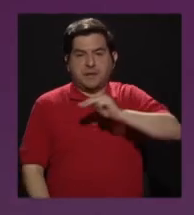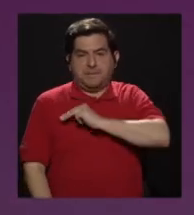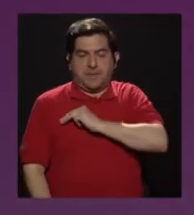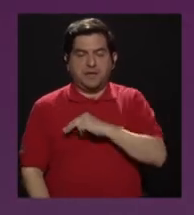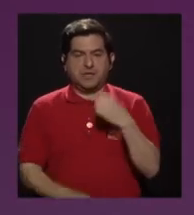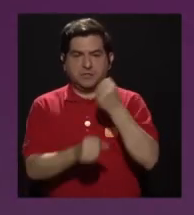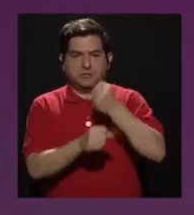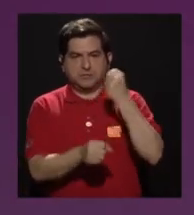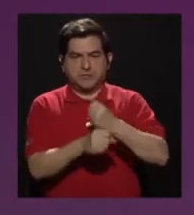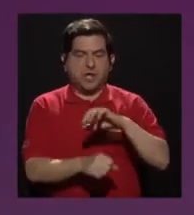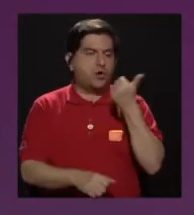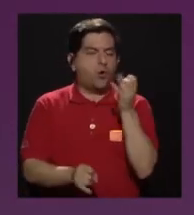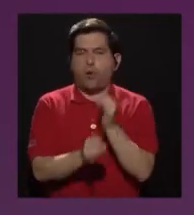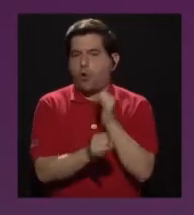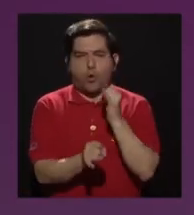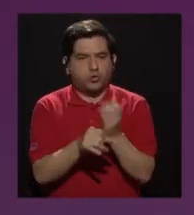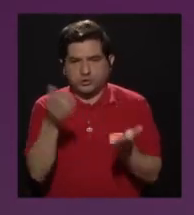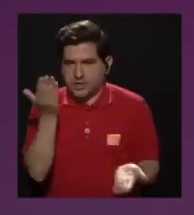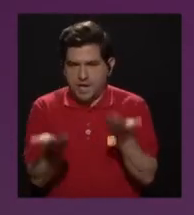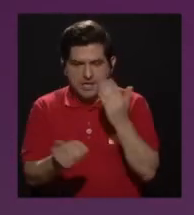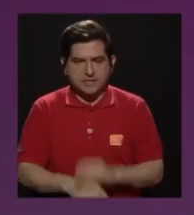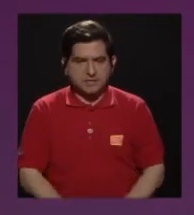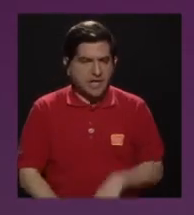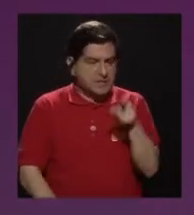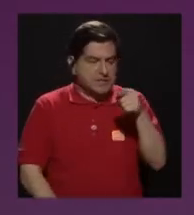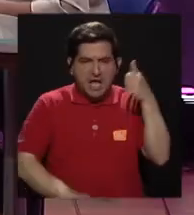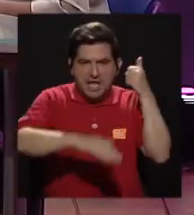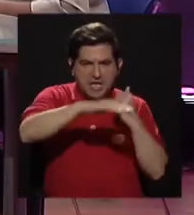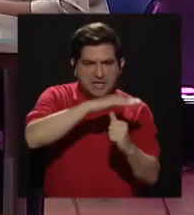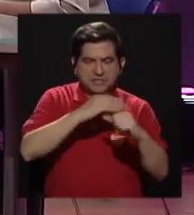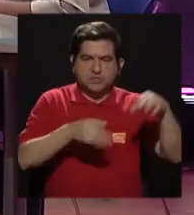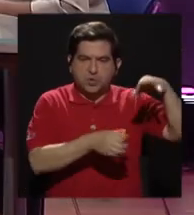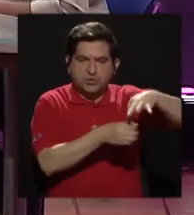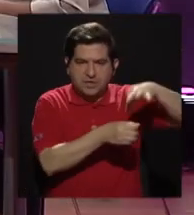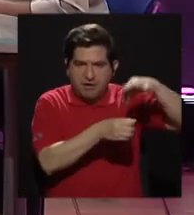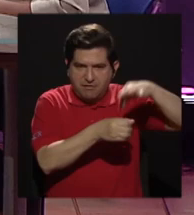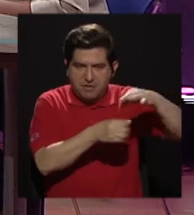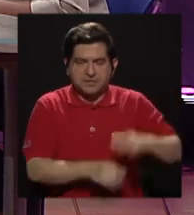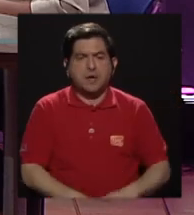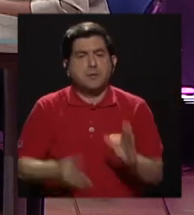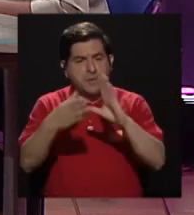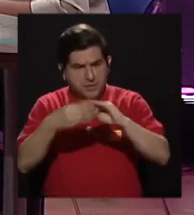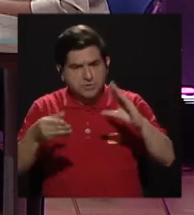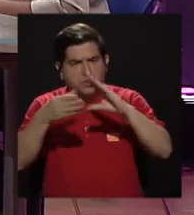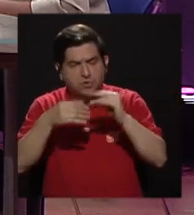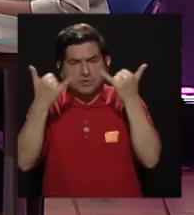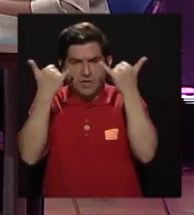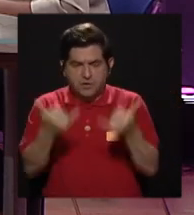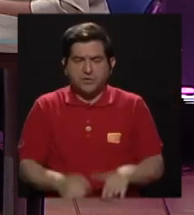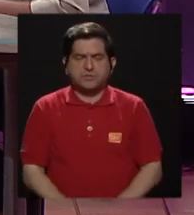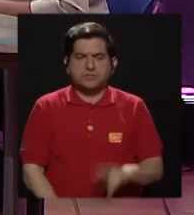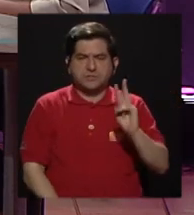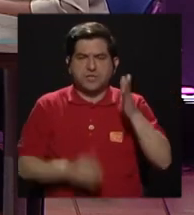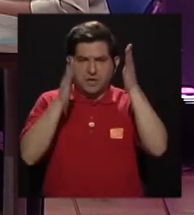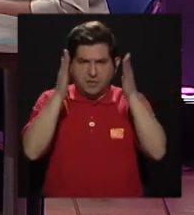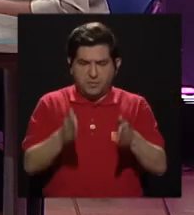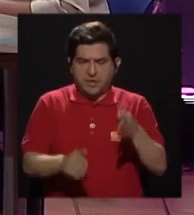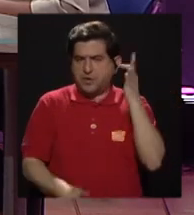otras entidades. Les esconden en las plantaciones, ¿verdad? Nos han contado compañeras y compañeros también migrantes